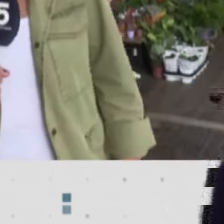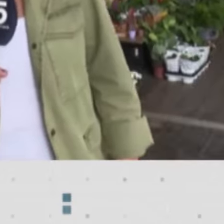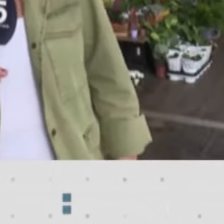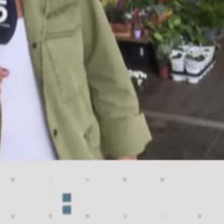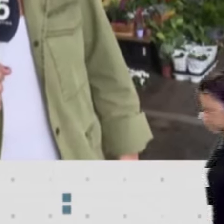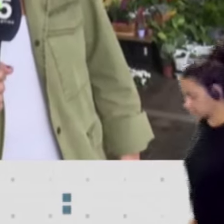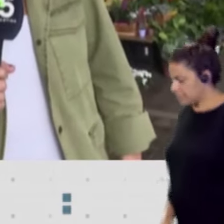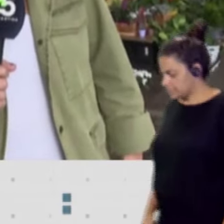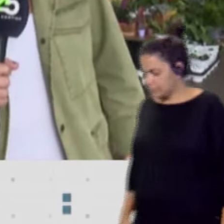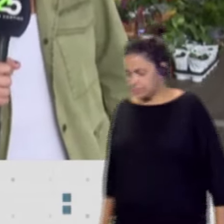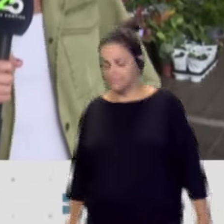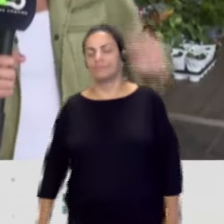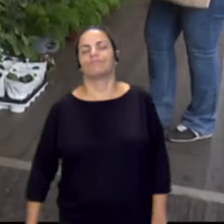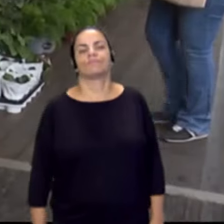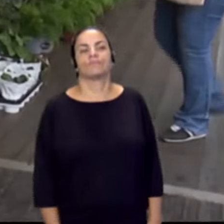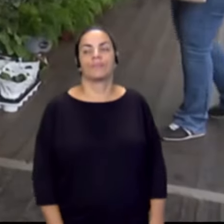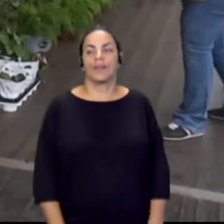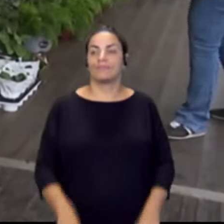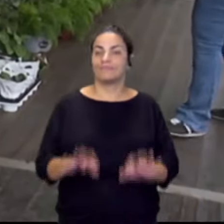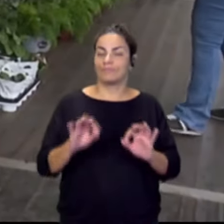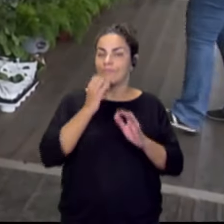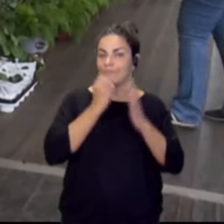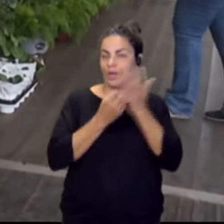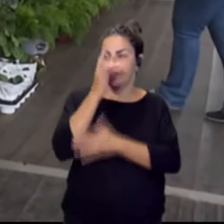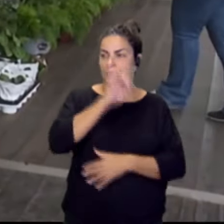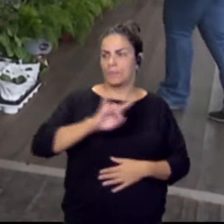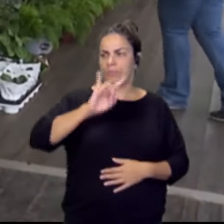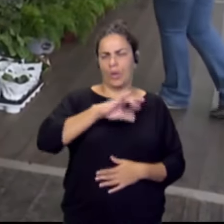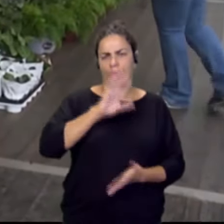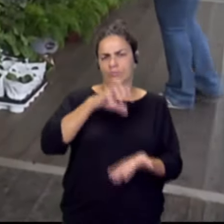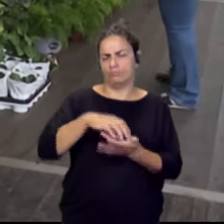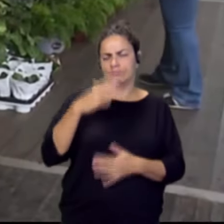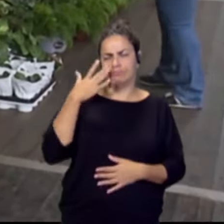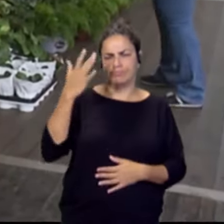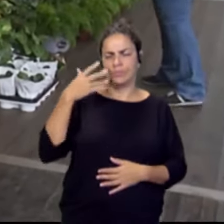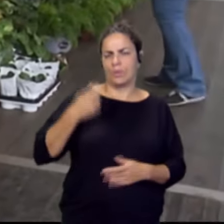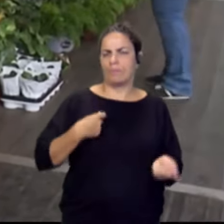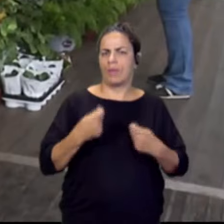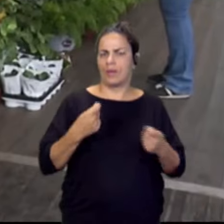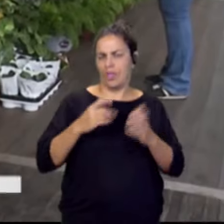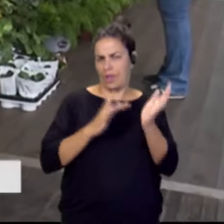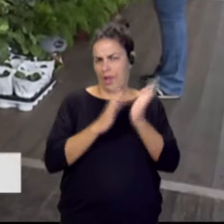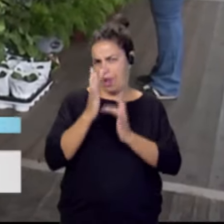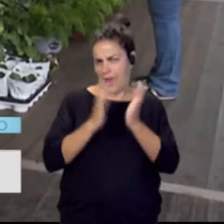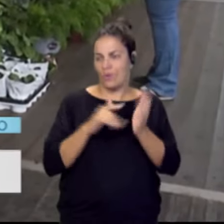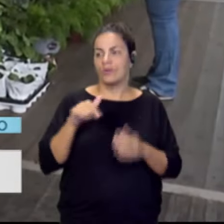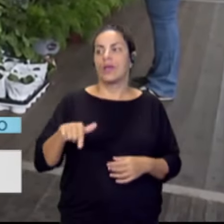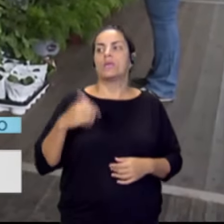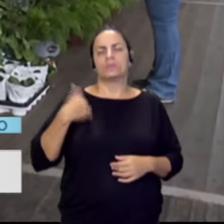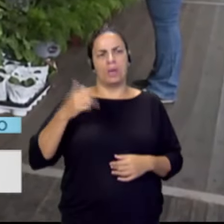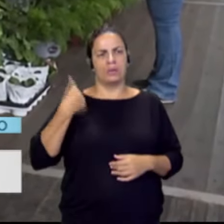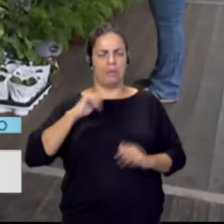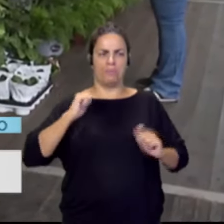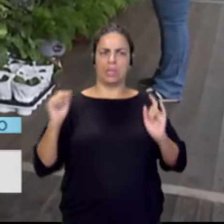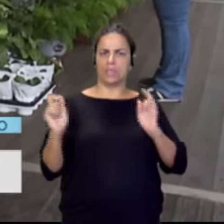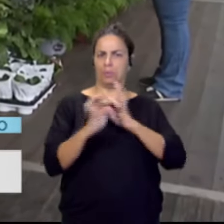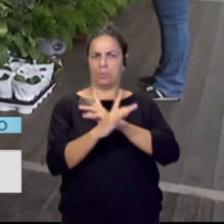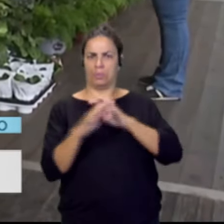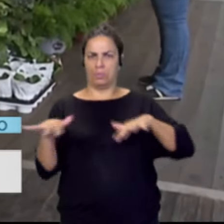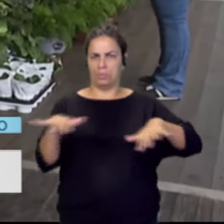Así es, buenos días Canarias, un puesto mítico en este mercado municipal de San Cristóbal de la Laguna, en el que ya comienza a haber movimiento en